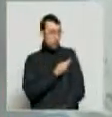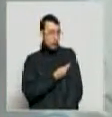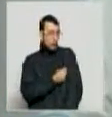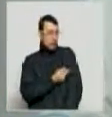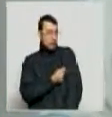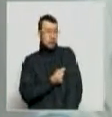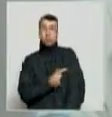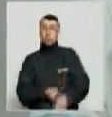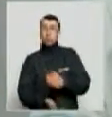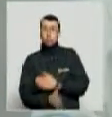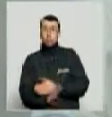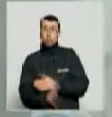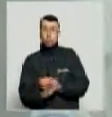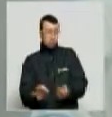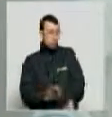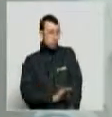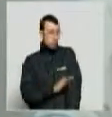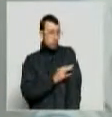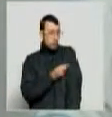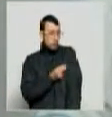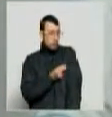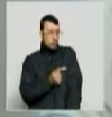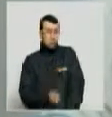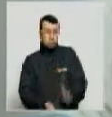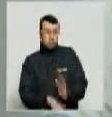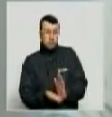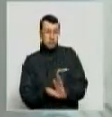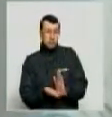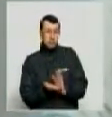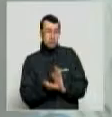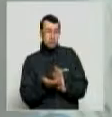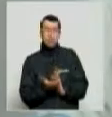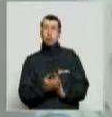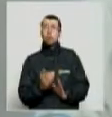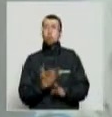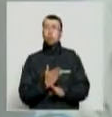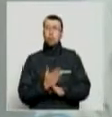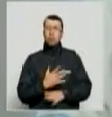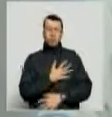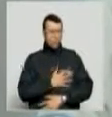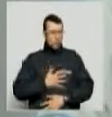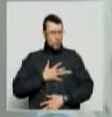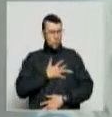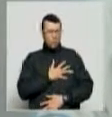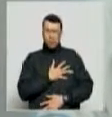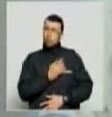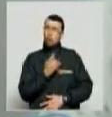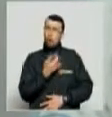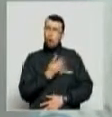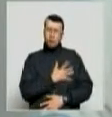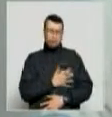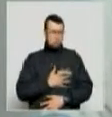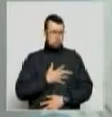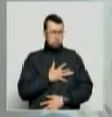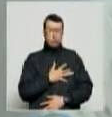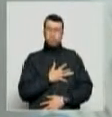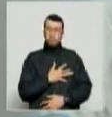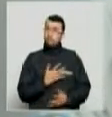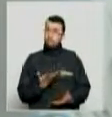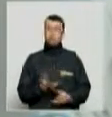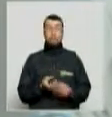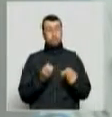el colesterol elevado y empezamos a presentar dolores a nivel torácico. En estos casos y todo tipo de paciente con